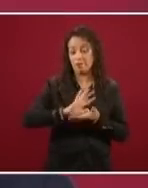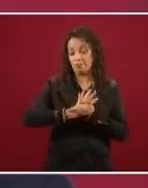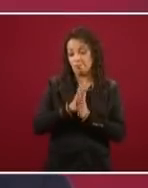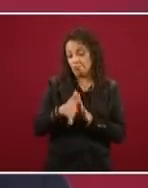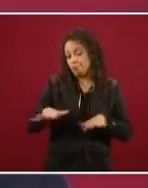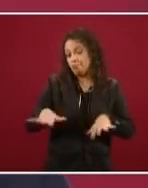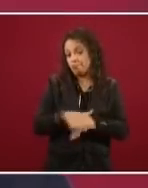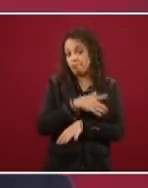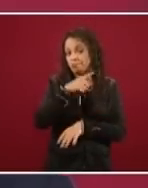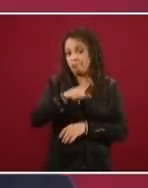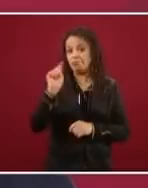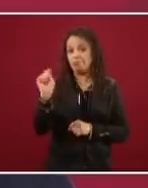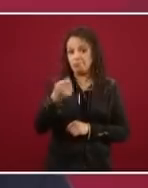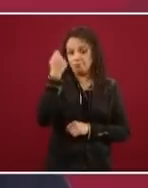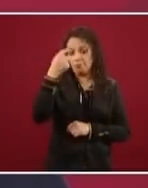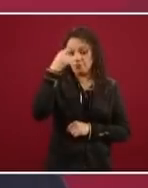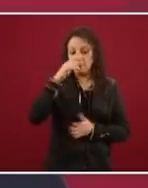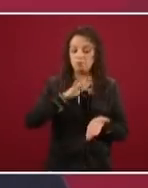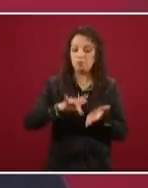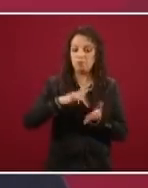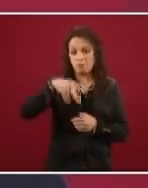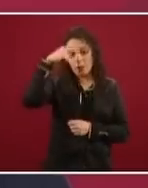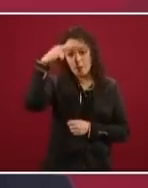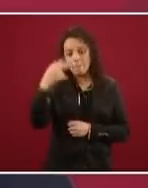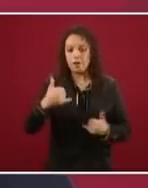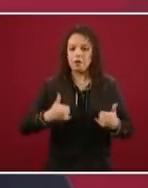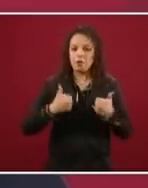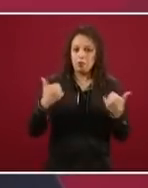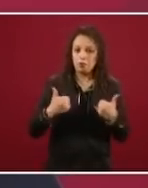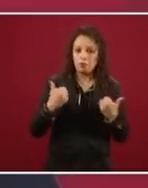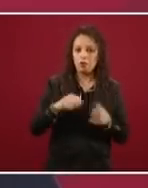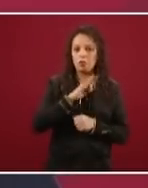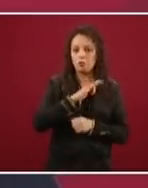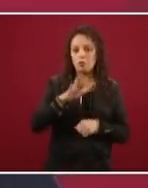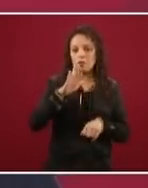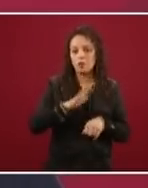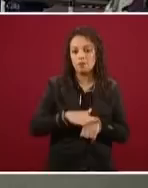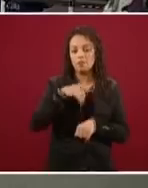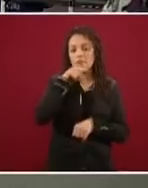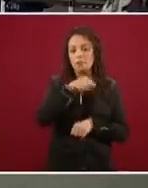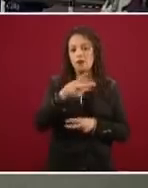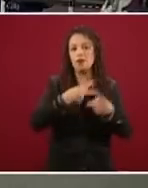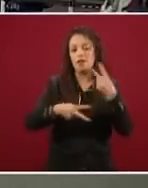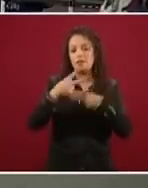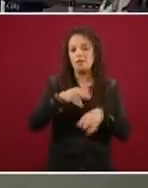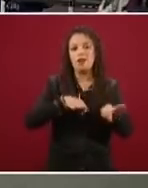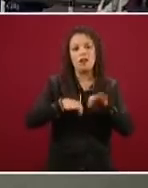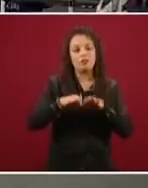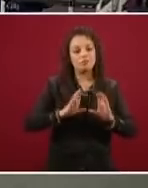méxico a la juventud a generar nuevas habilidades y realmente generar más empleo